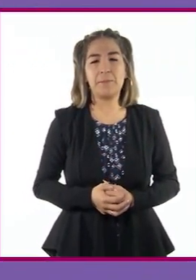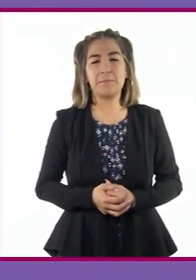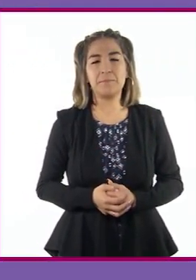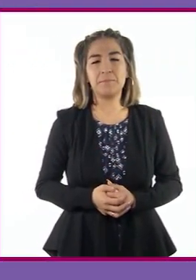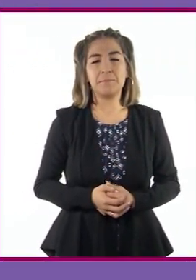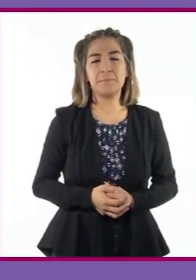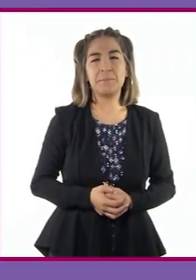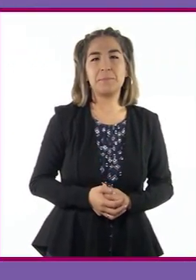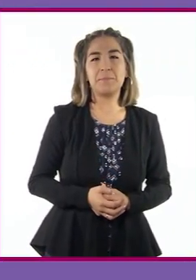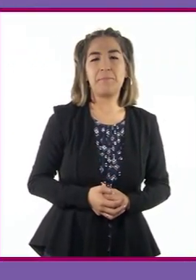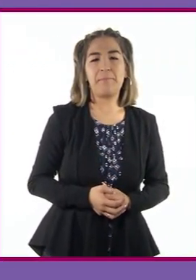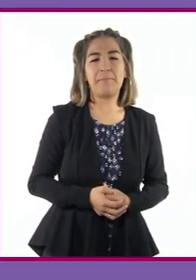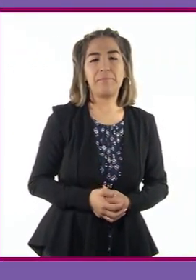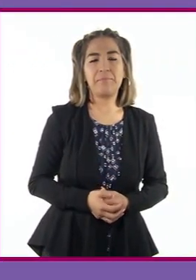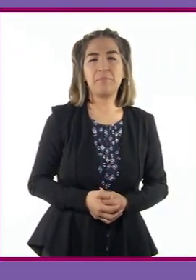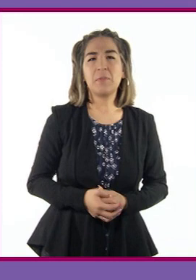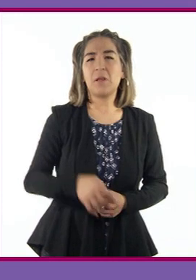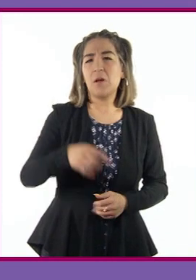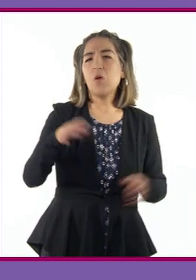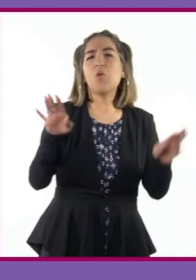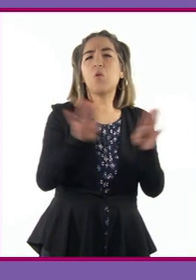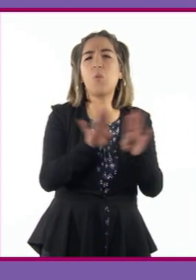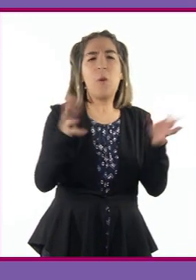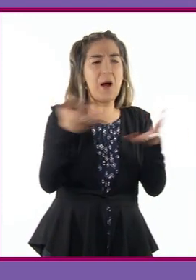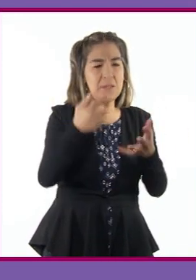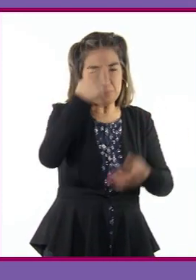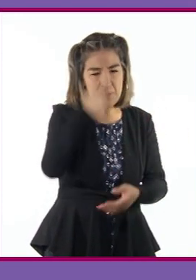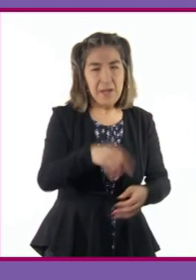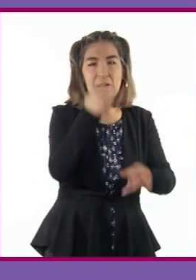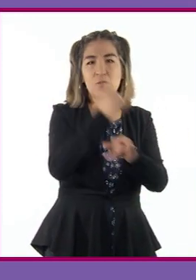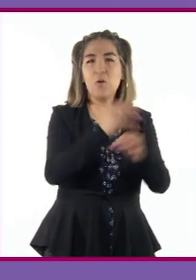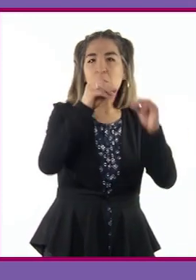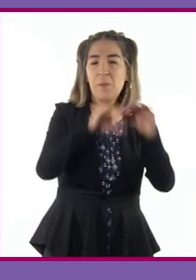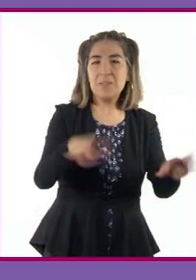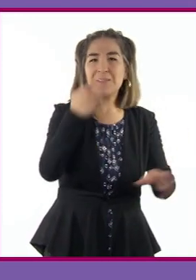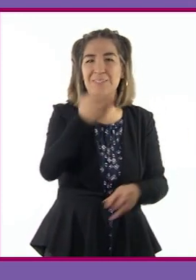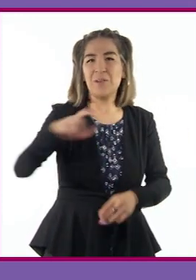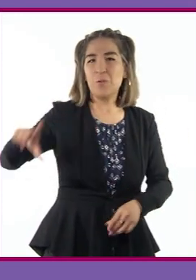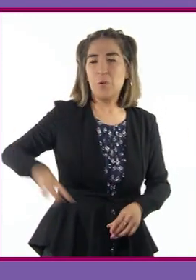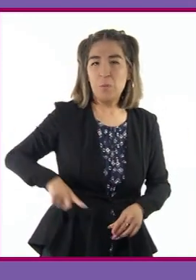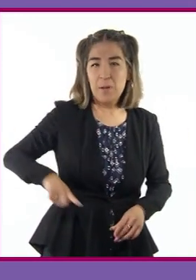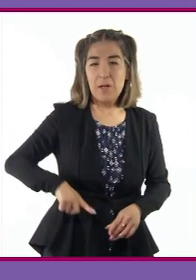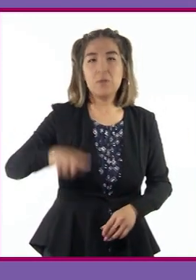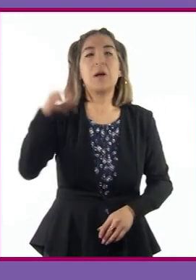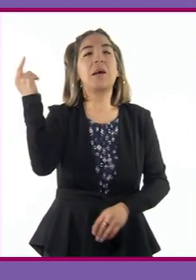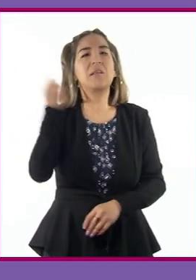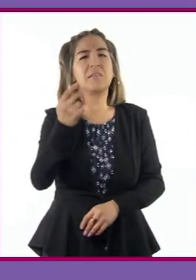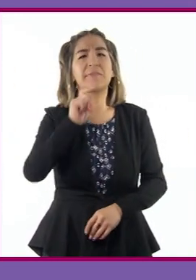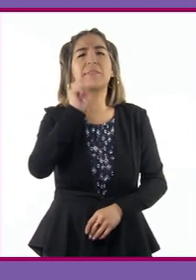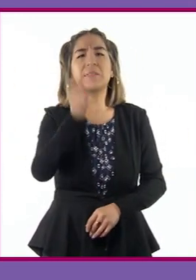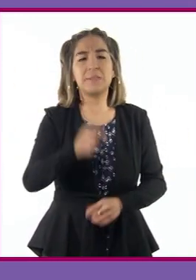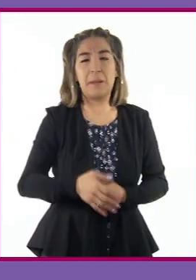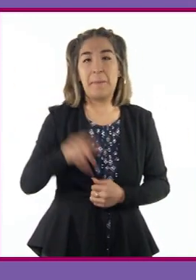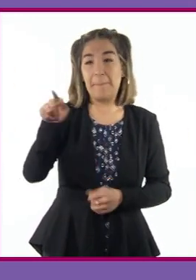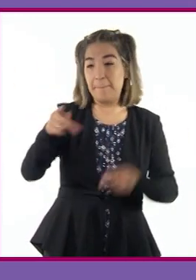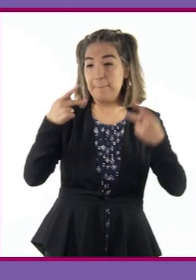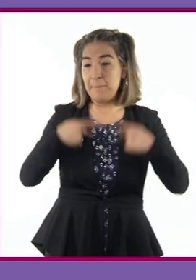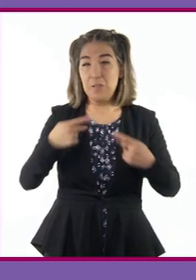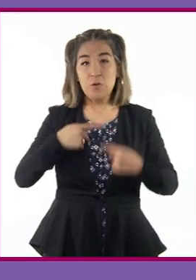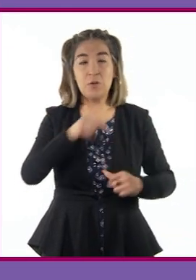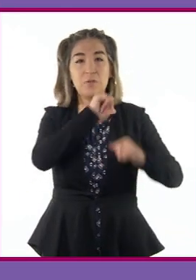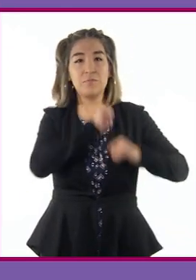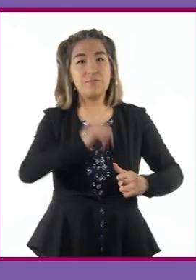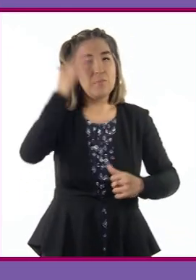Para que se lleve a cabo la rendición de cuentas, es necesario que la autoridad mantenga informada a